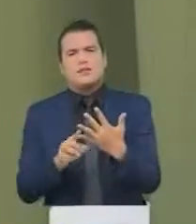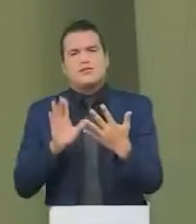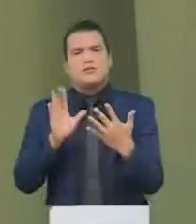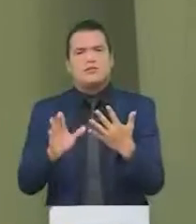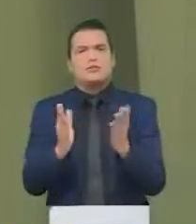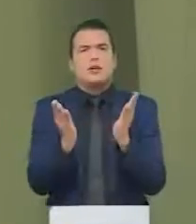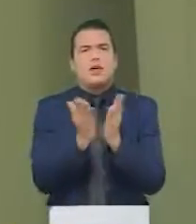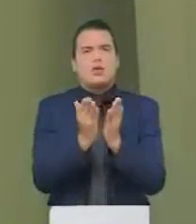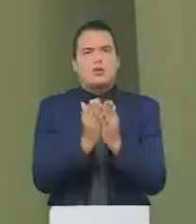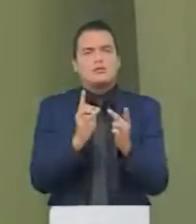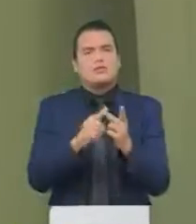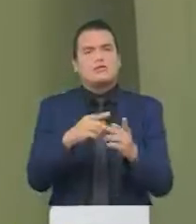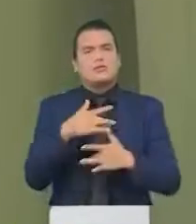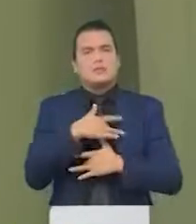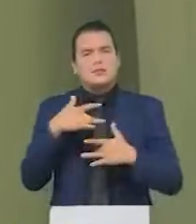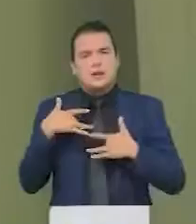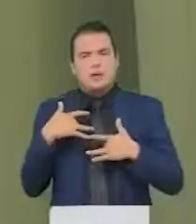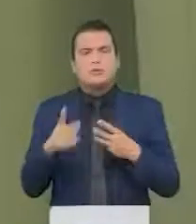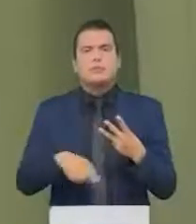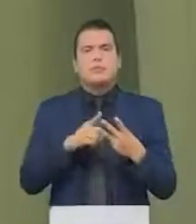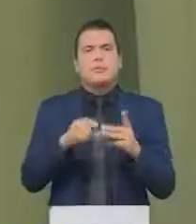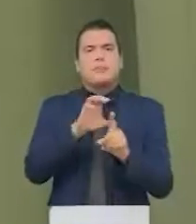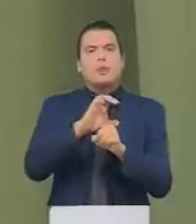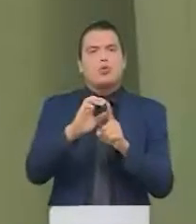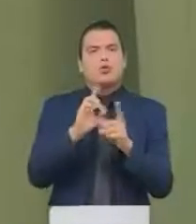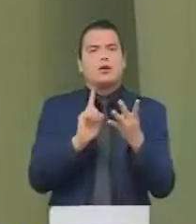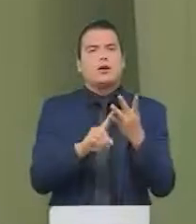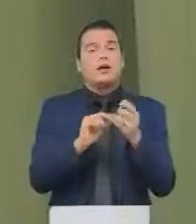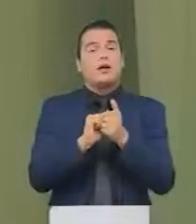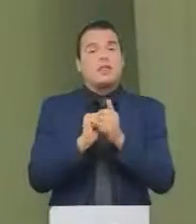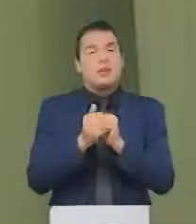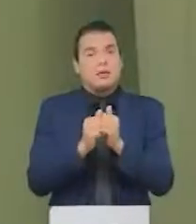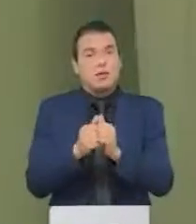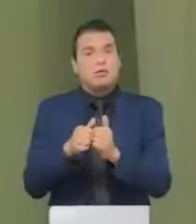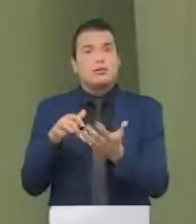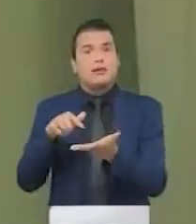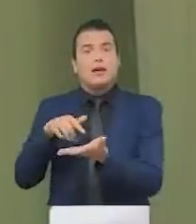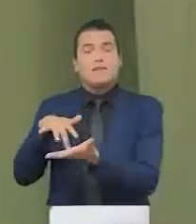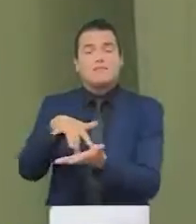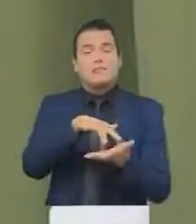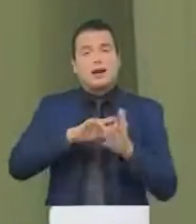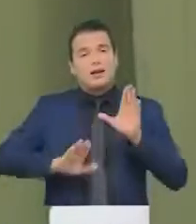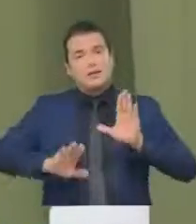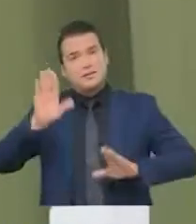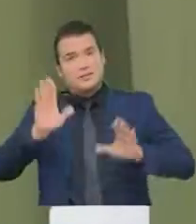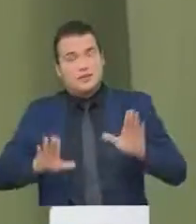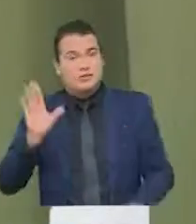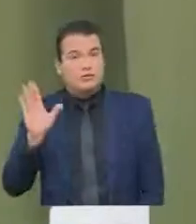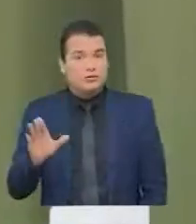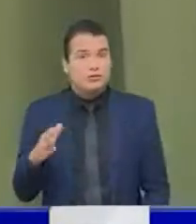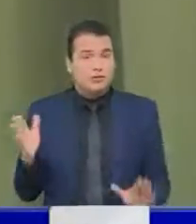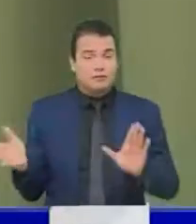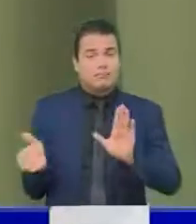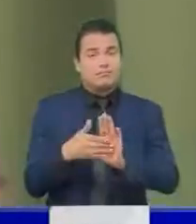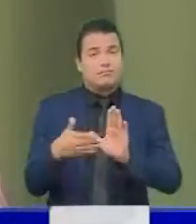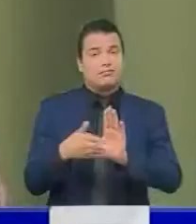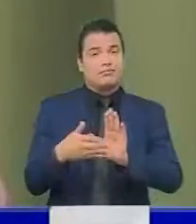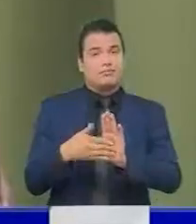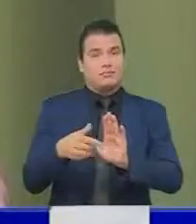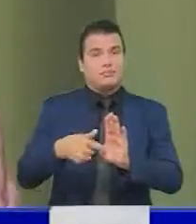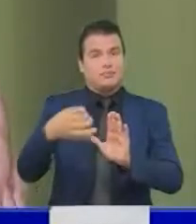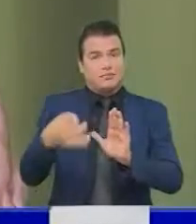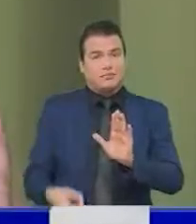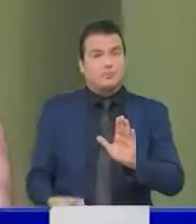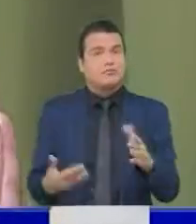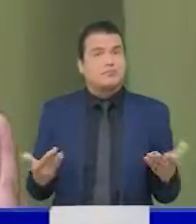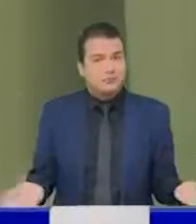trabajo educación cultura y deporte participación mira aquí es con evidencias